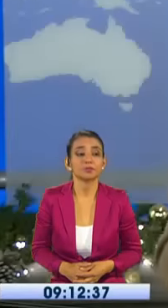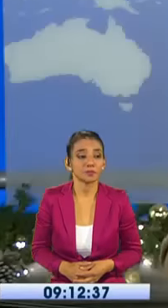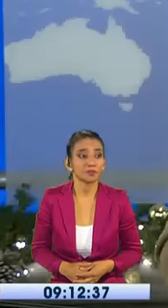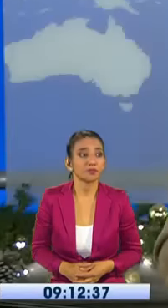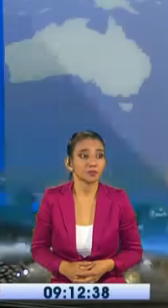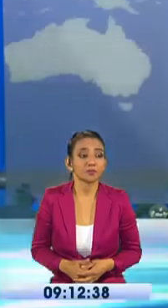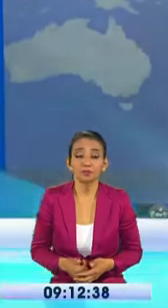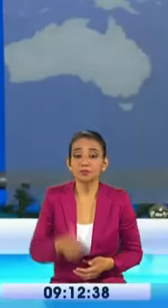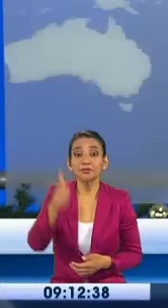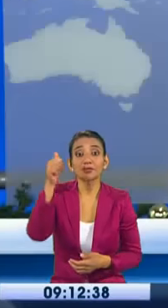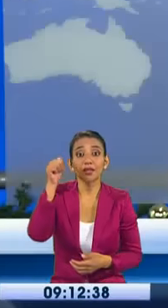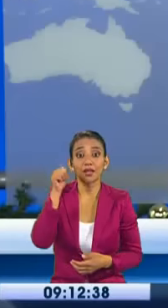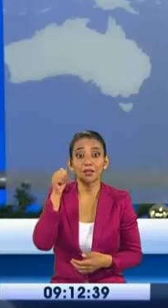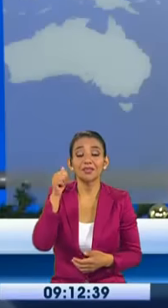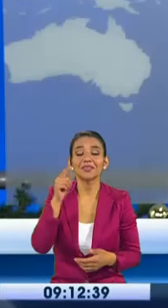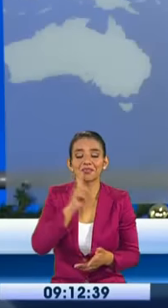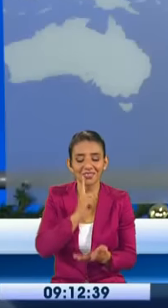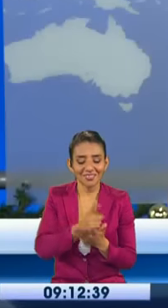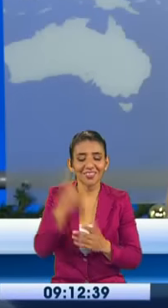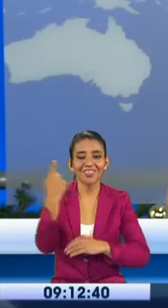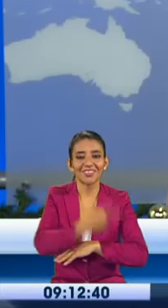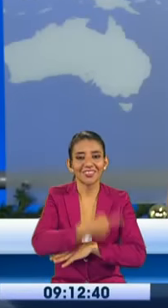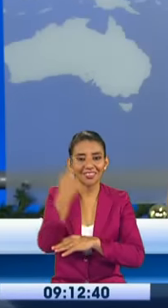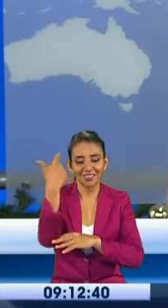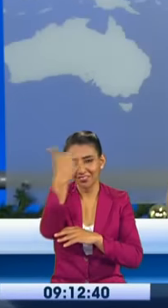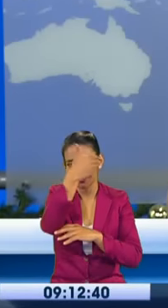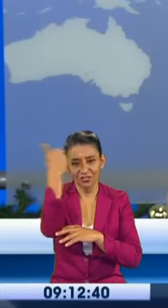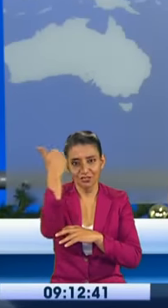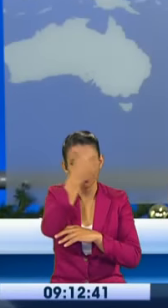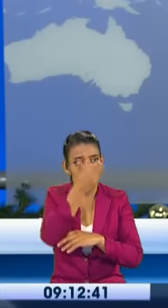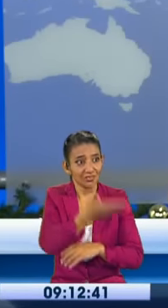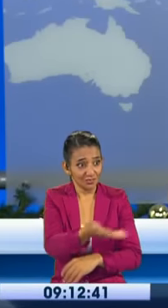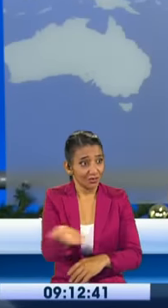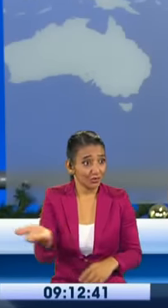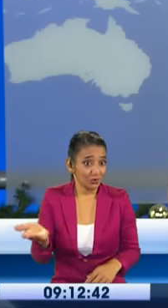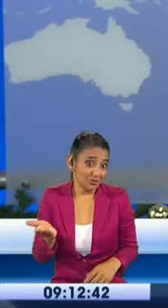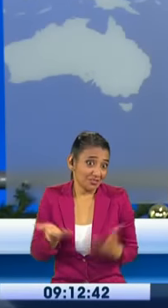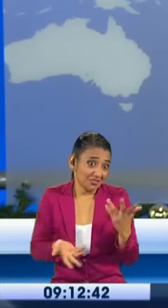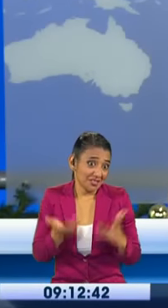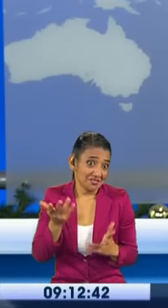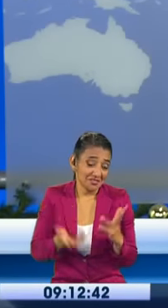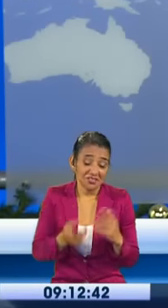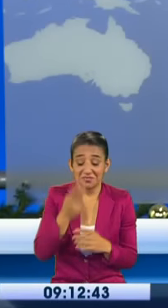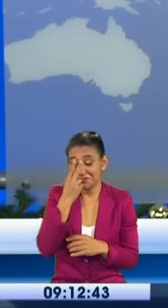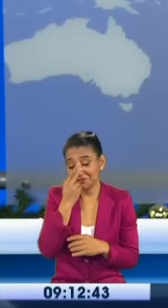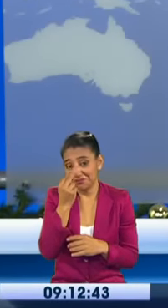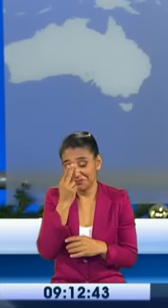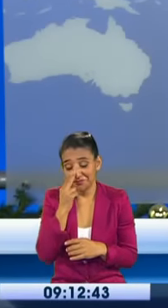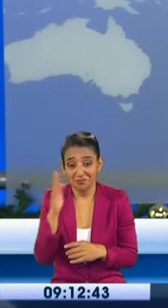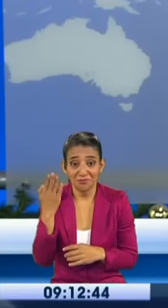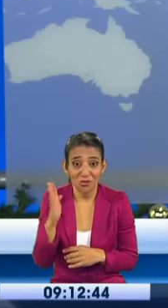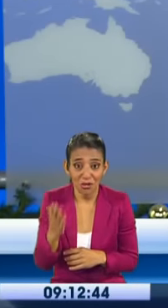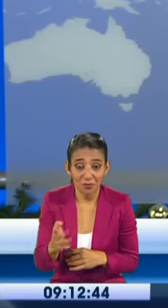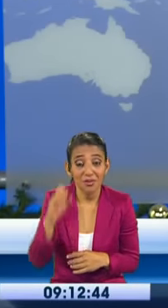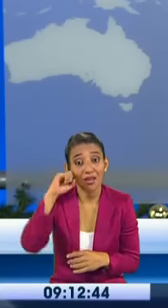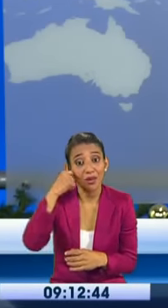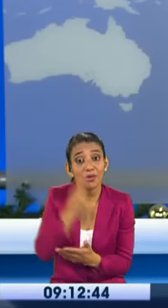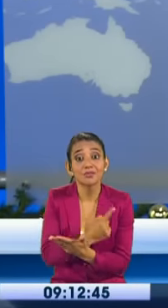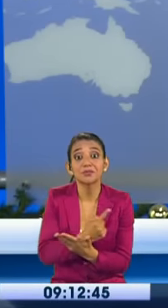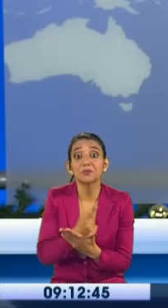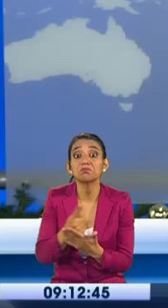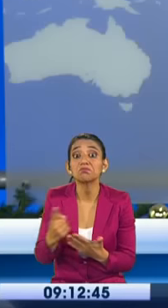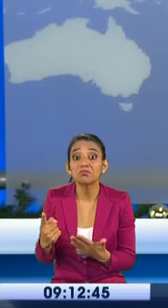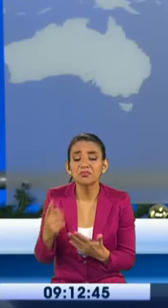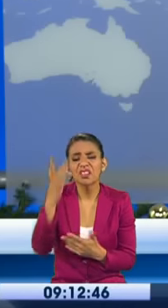Ayer celebramos el Día de Santos Inocentes. ¿Alguien de ustedes tuvo alguna inocentada? Recuerden que es toda la semana. ¿El